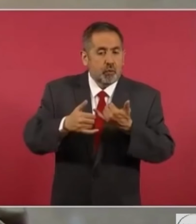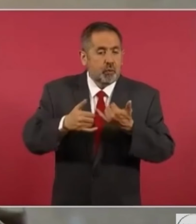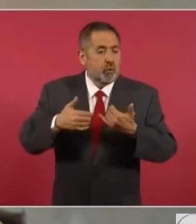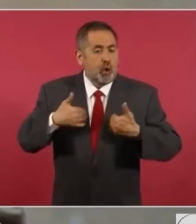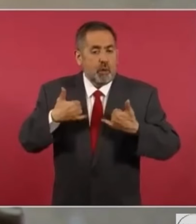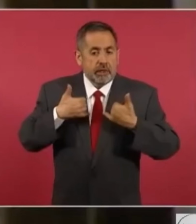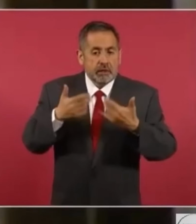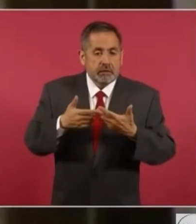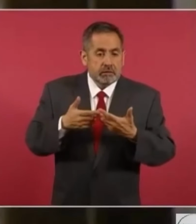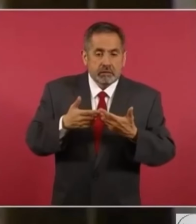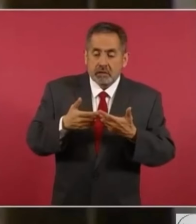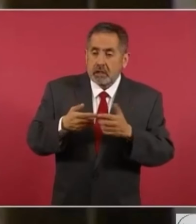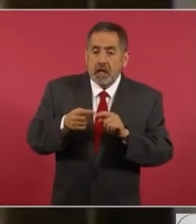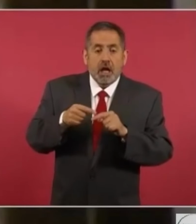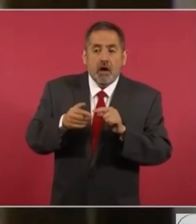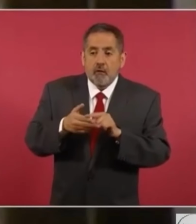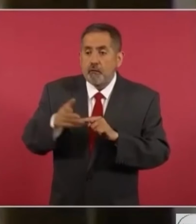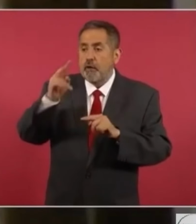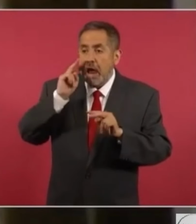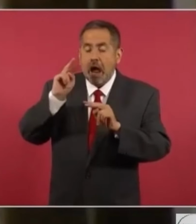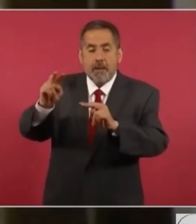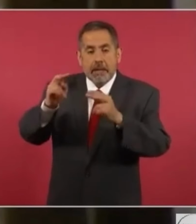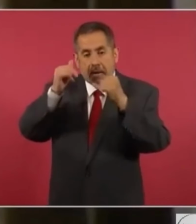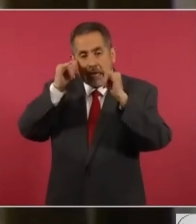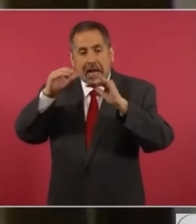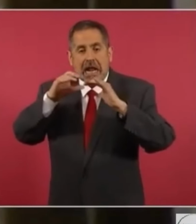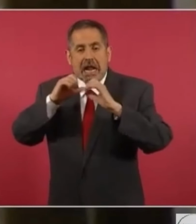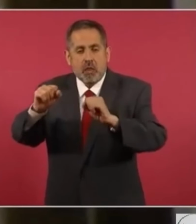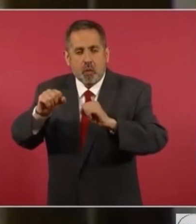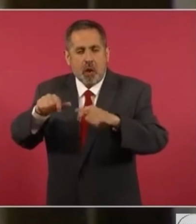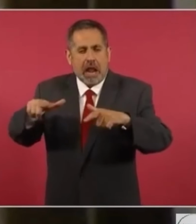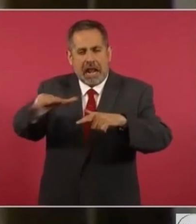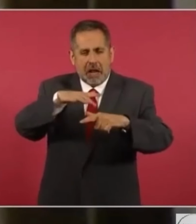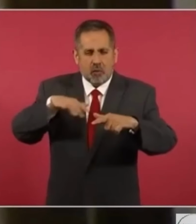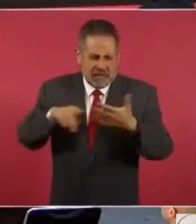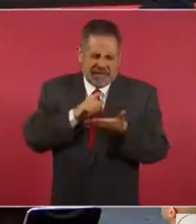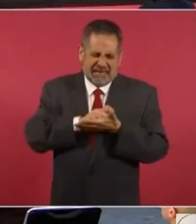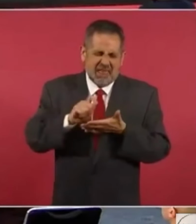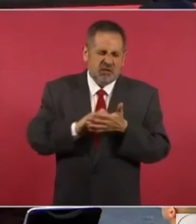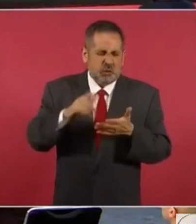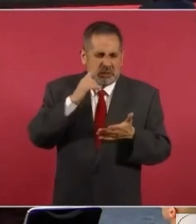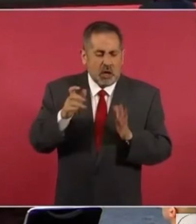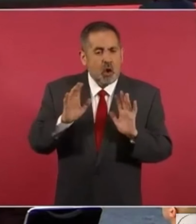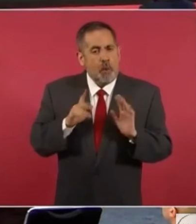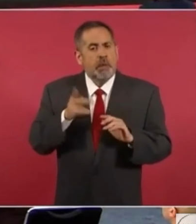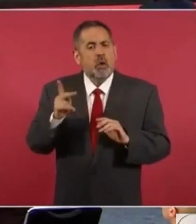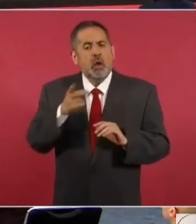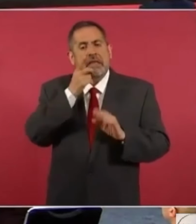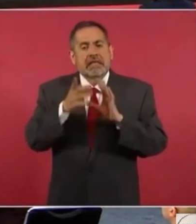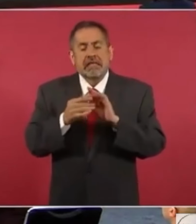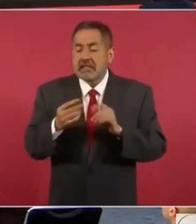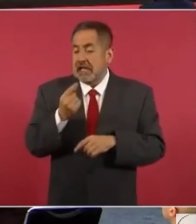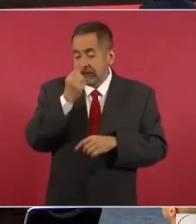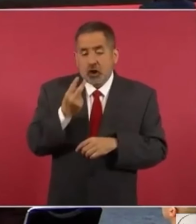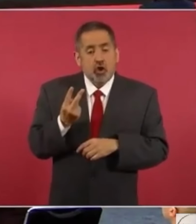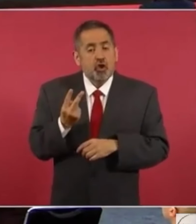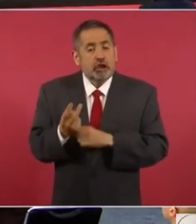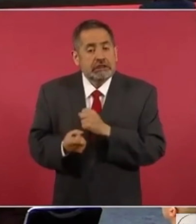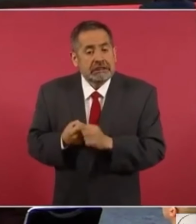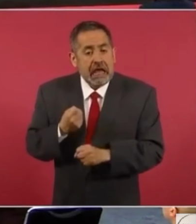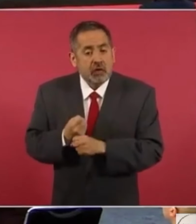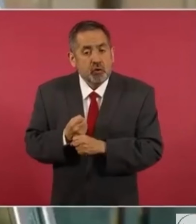se fue a ver el ganado a la laguna. Tiene una redacción muy extraña, pero en esencia está diciendo que a los 2 años